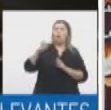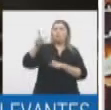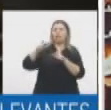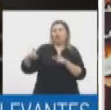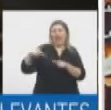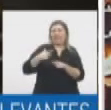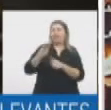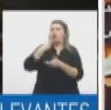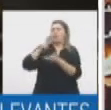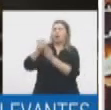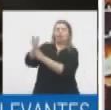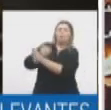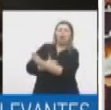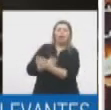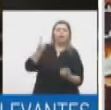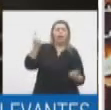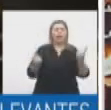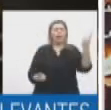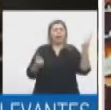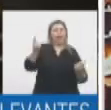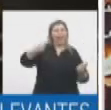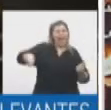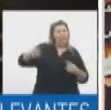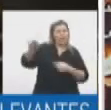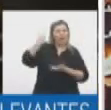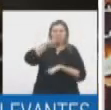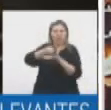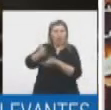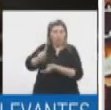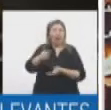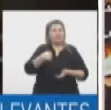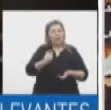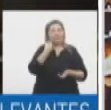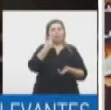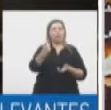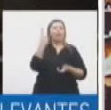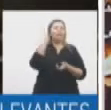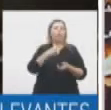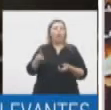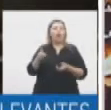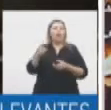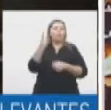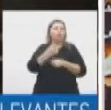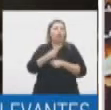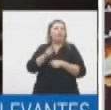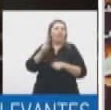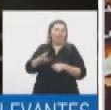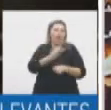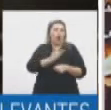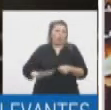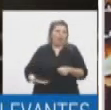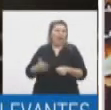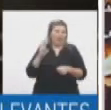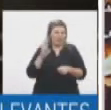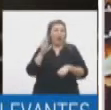que el presidente la promulgue o se promulgue automáticamente pasado esos 10 días que en este caso